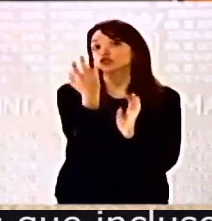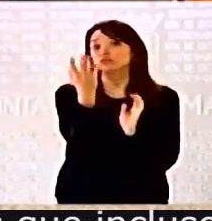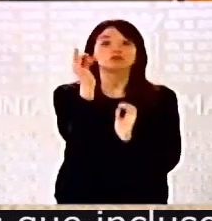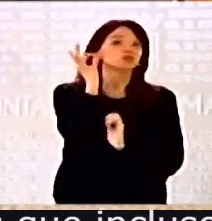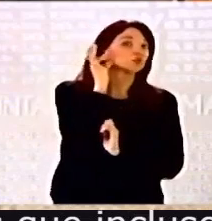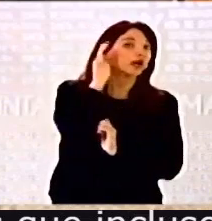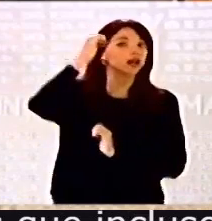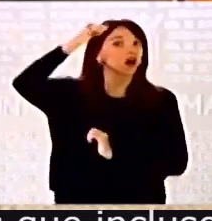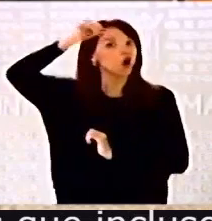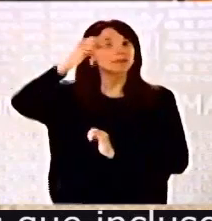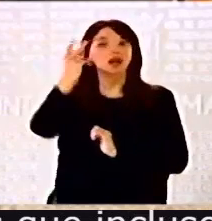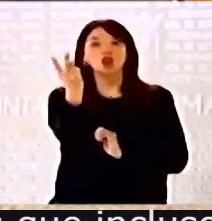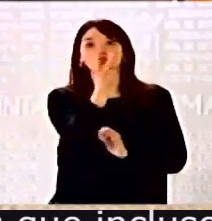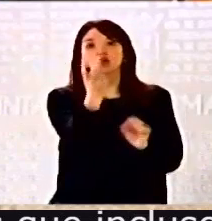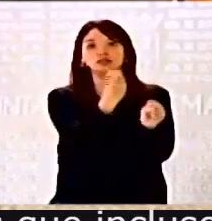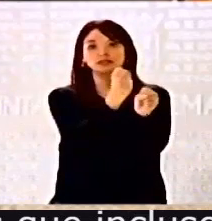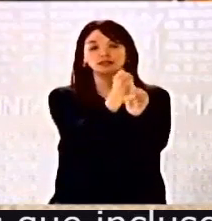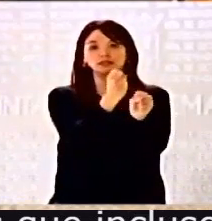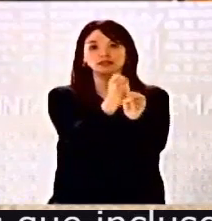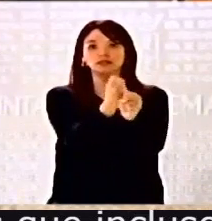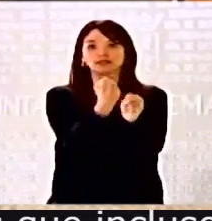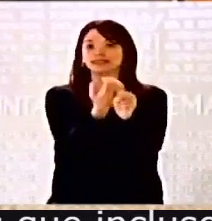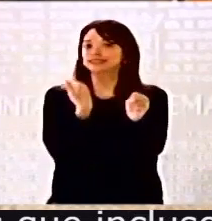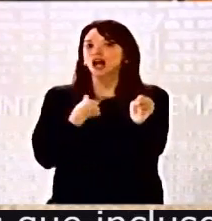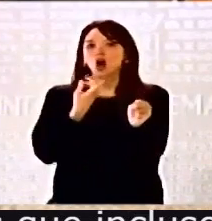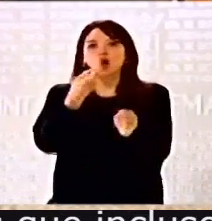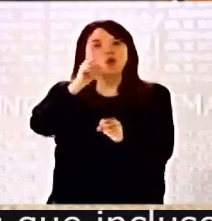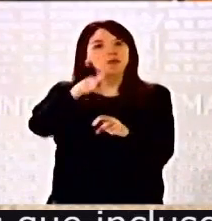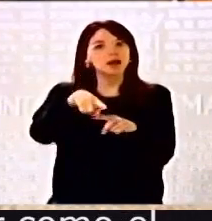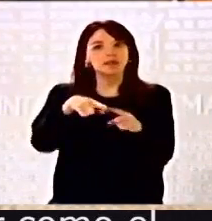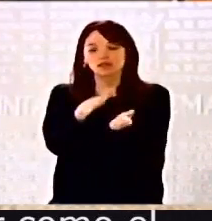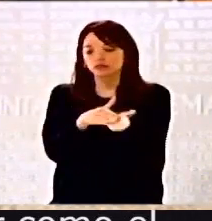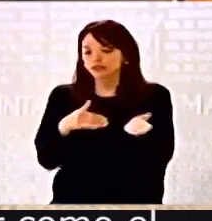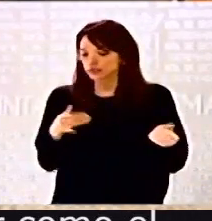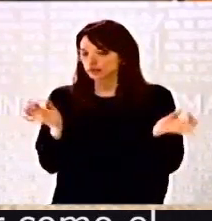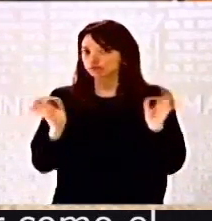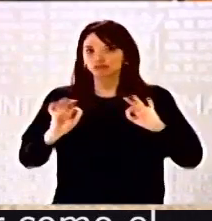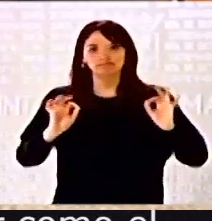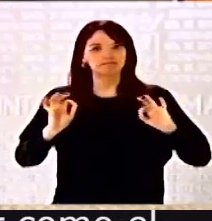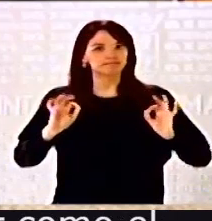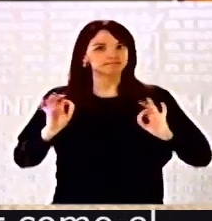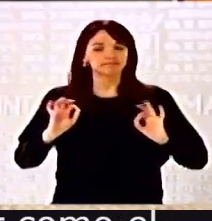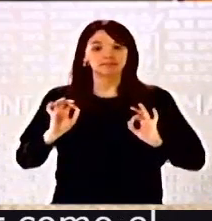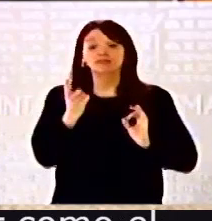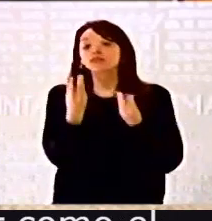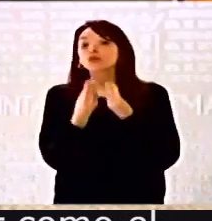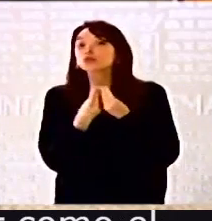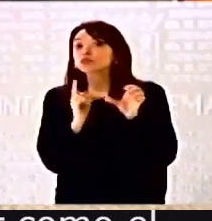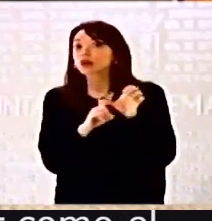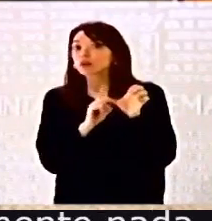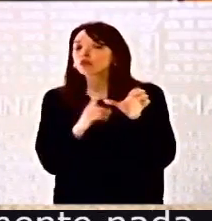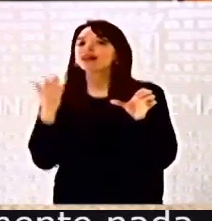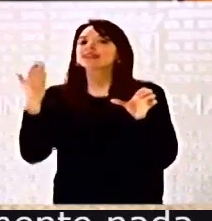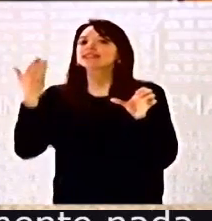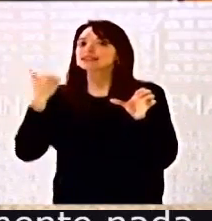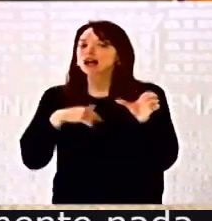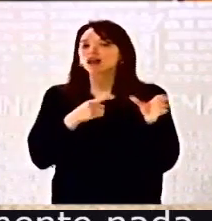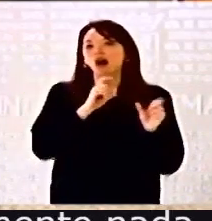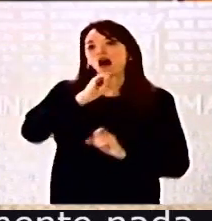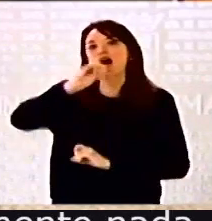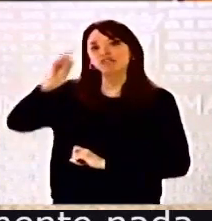como el hombre, llevan 1 mes y medio sin cobrar absolutamente nada. Desde la Junta de Extremadura ya se ha pedido al